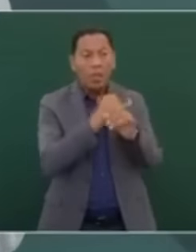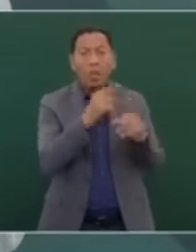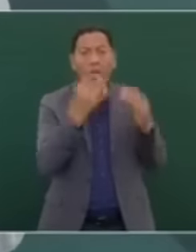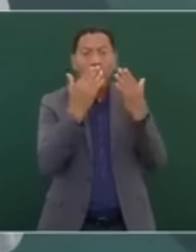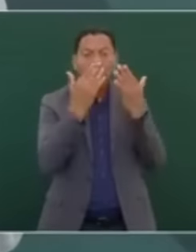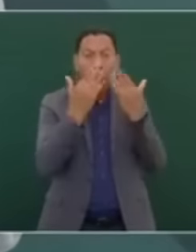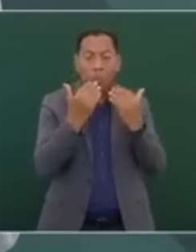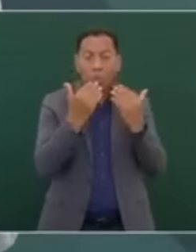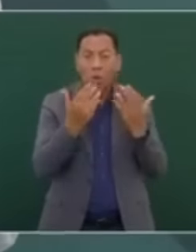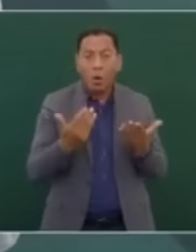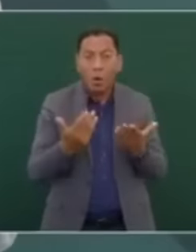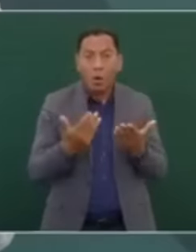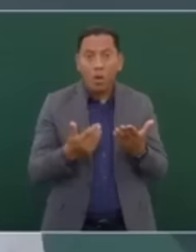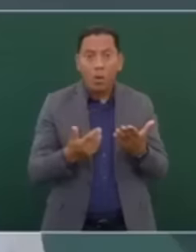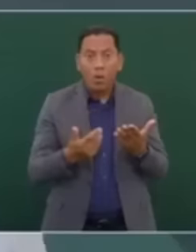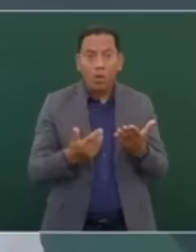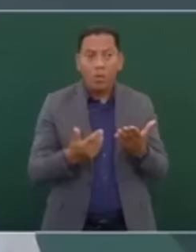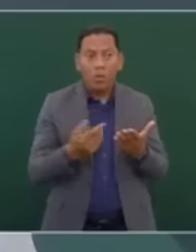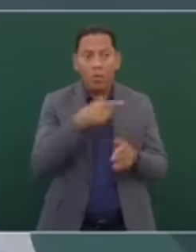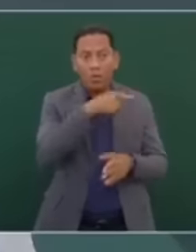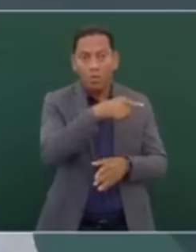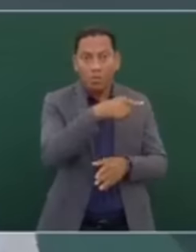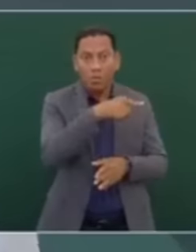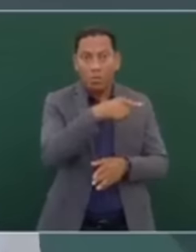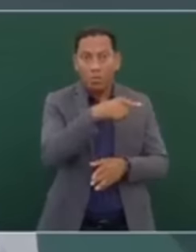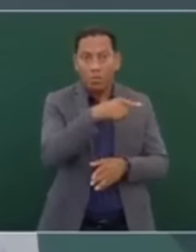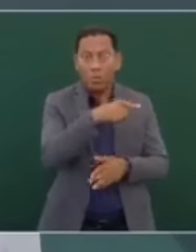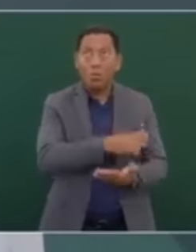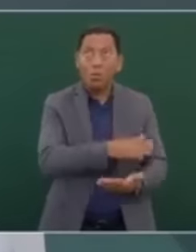y llegan a la luna, pero no resuelven